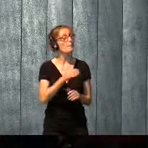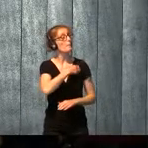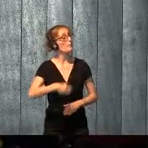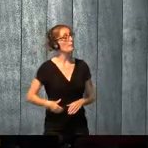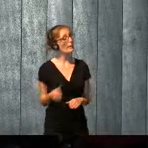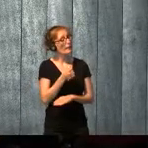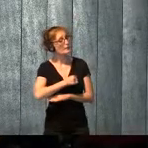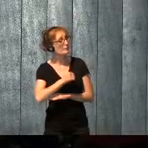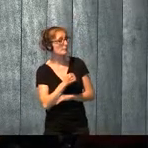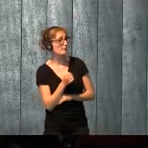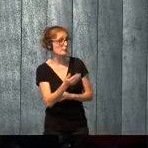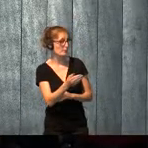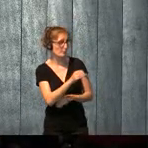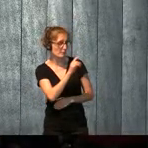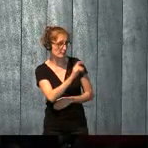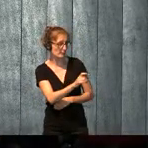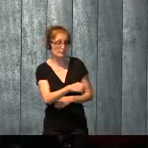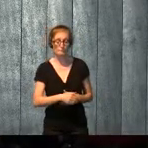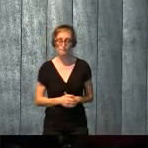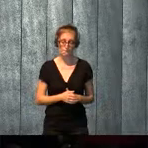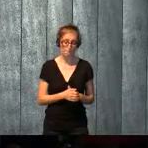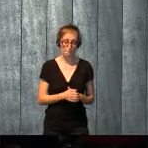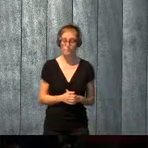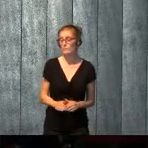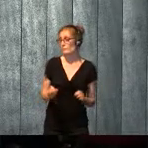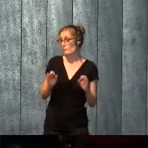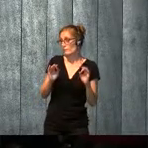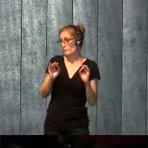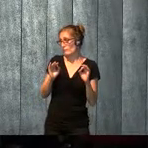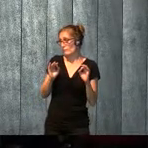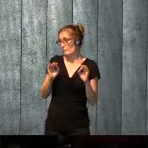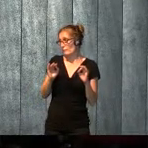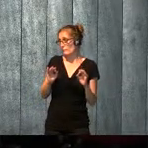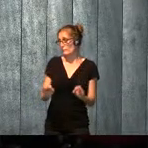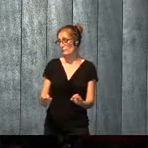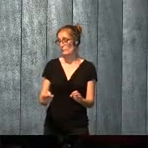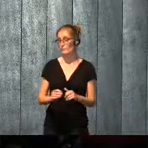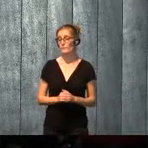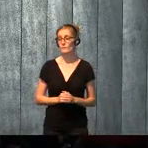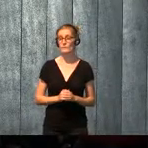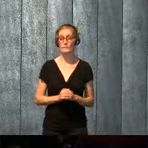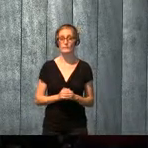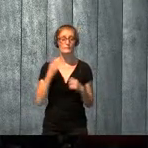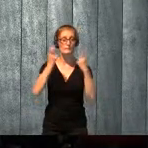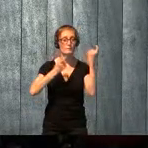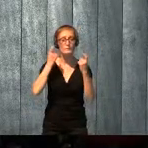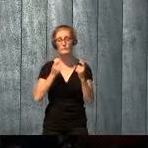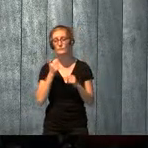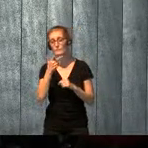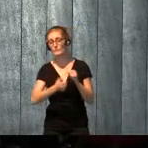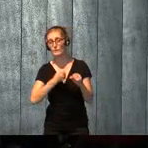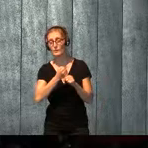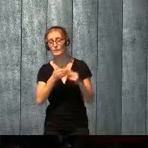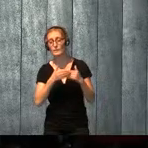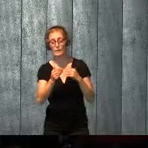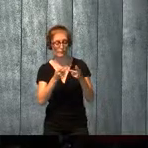Sí, es la pregunta que seguramente todos nos hacemos, ¿no? Cuando dentro de unos años, ¿cómo van a ser nuestras ciudades, ¿no? Ya decíamos